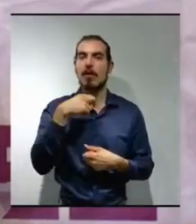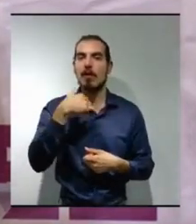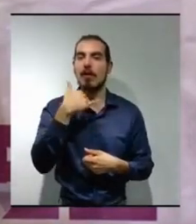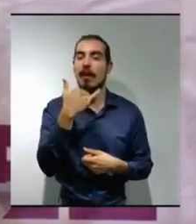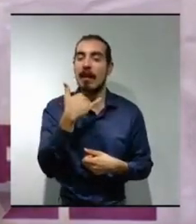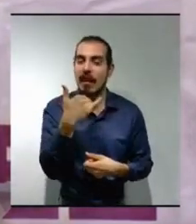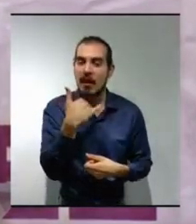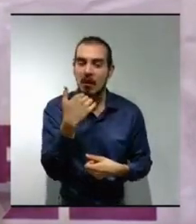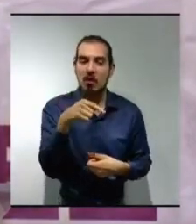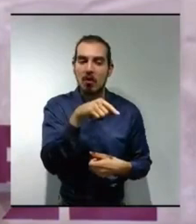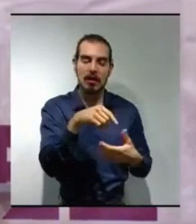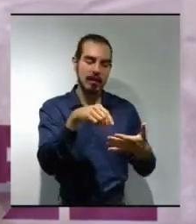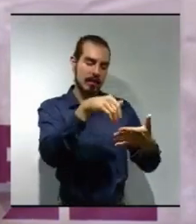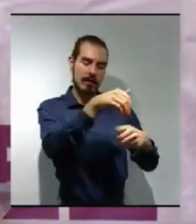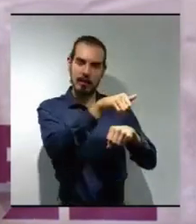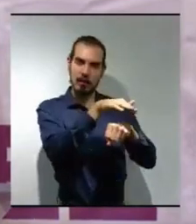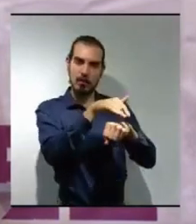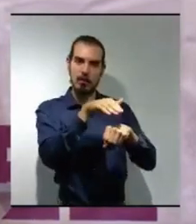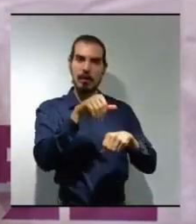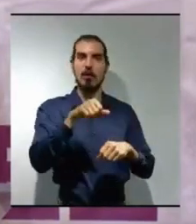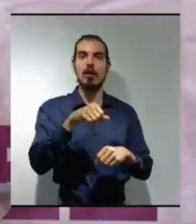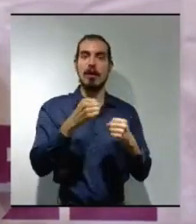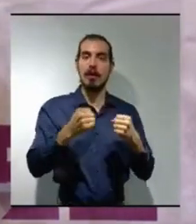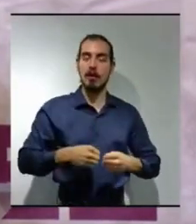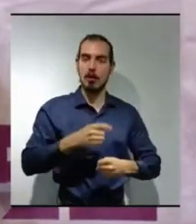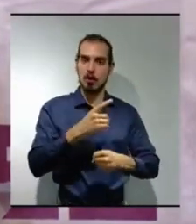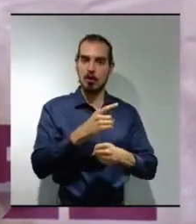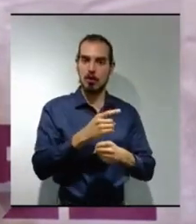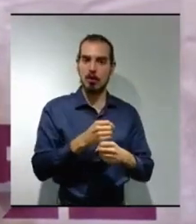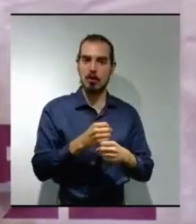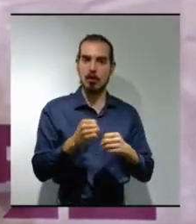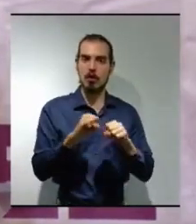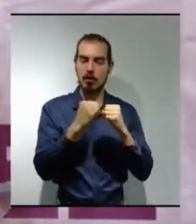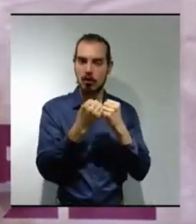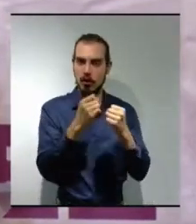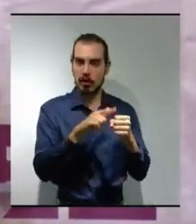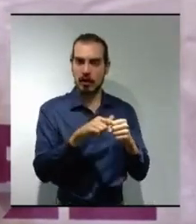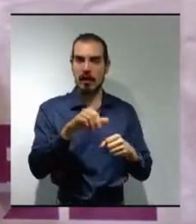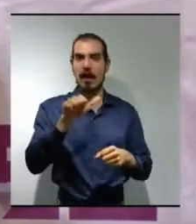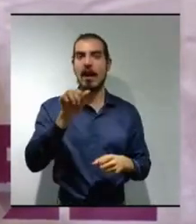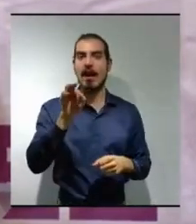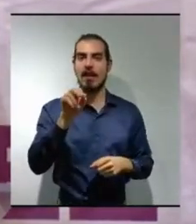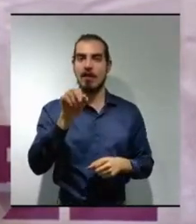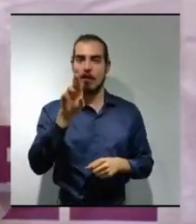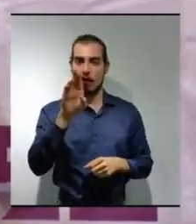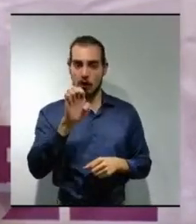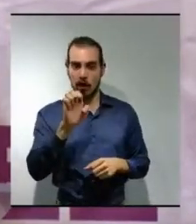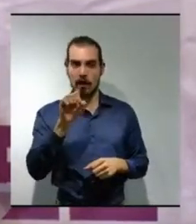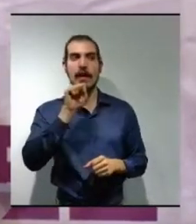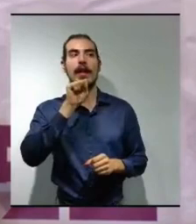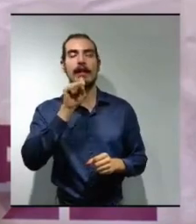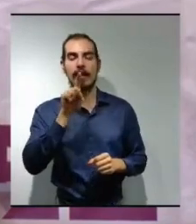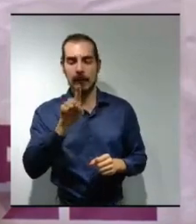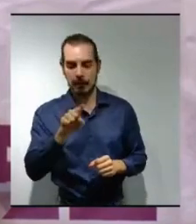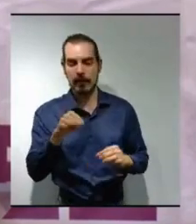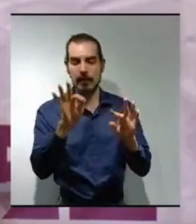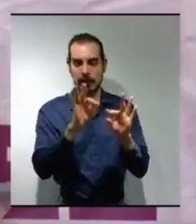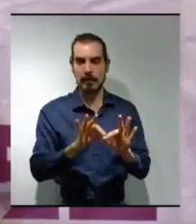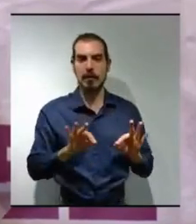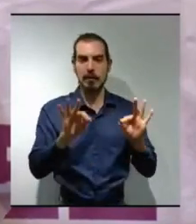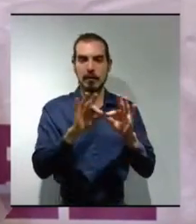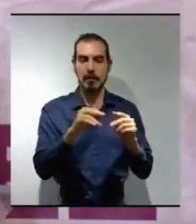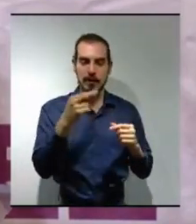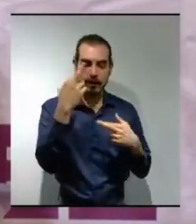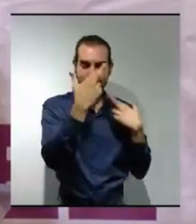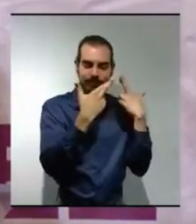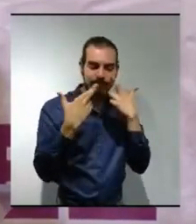Afore. También es muy importante que lo verifiquen antes de poder empezar una gestión a través de un crédito de